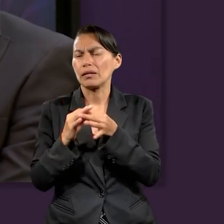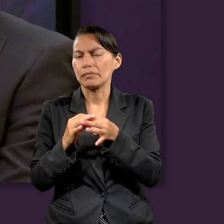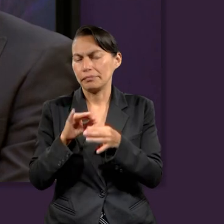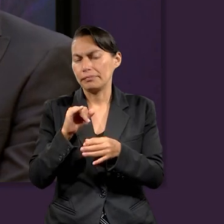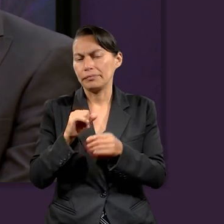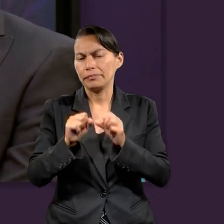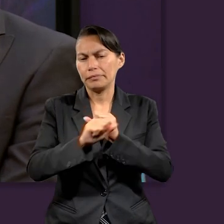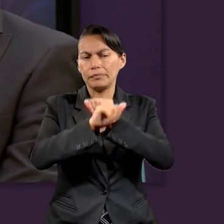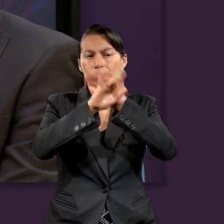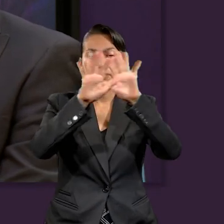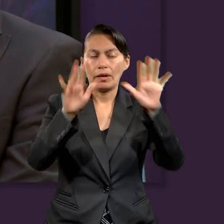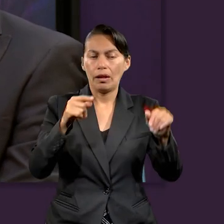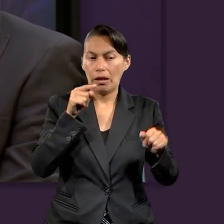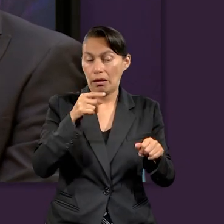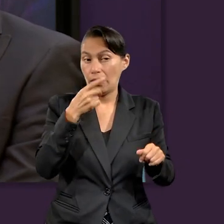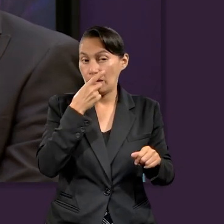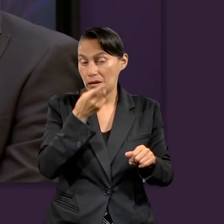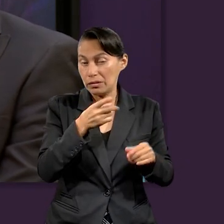en Apocalipsis.